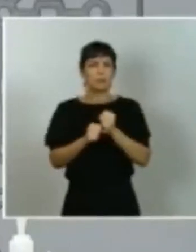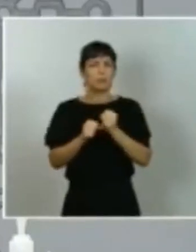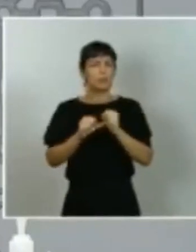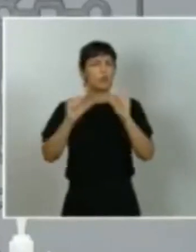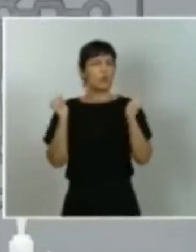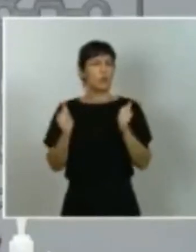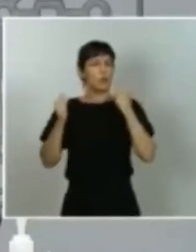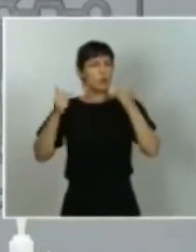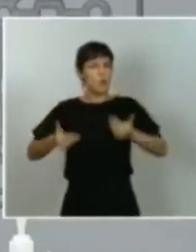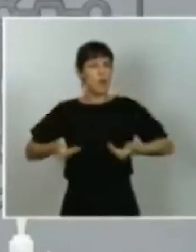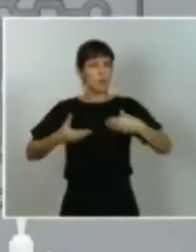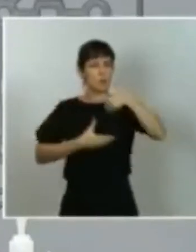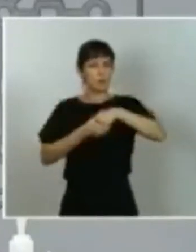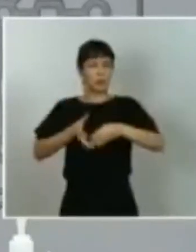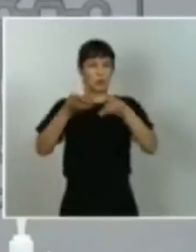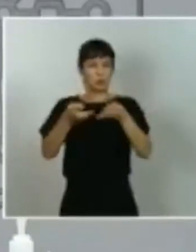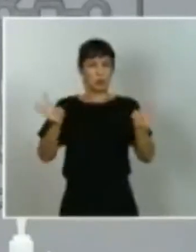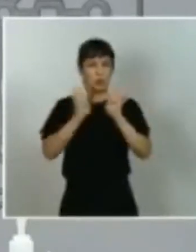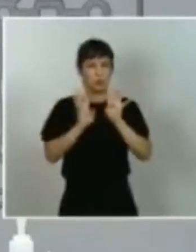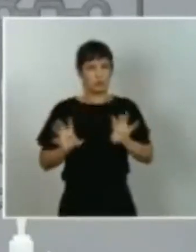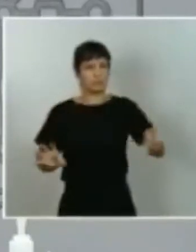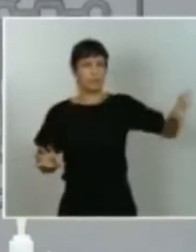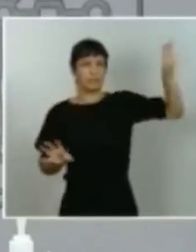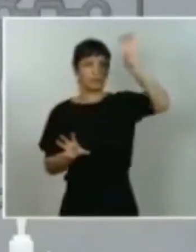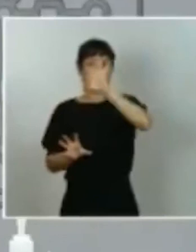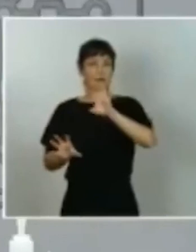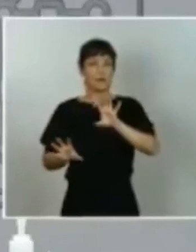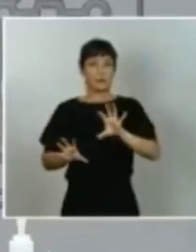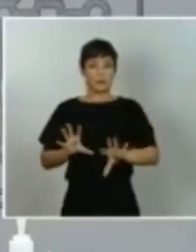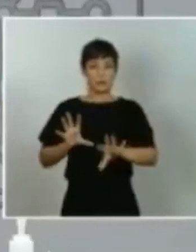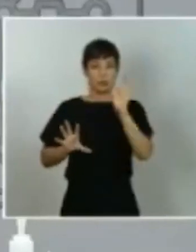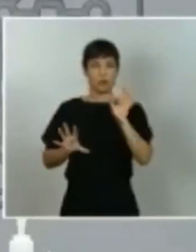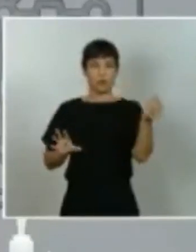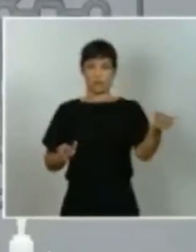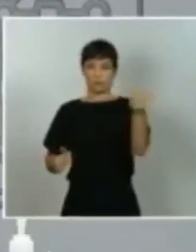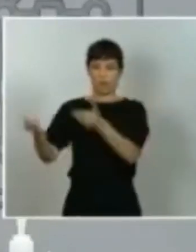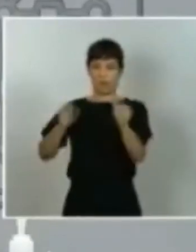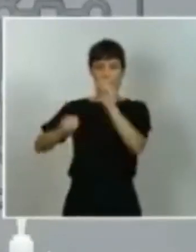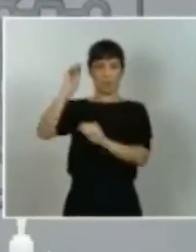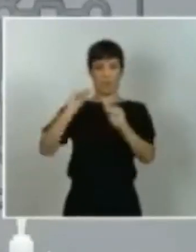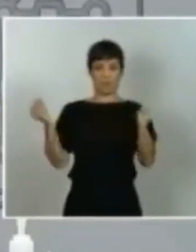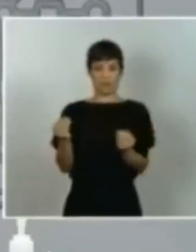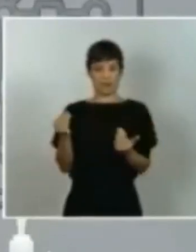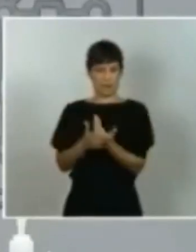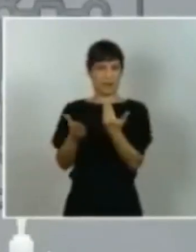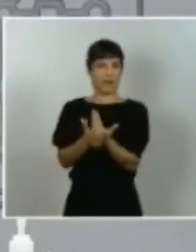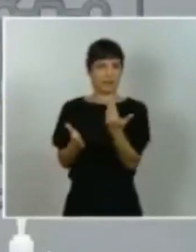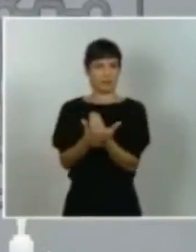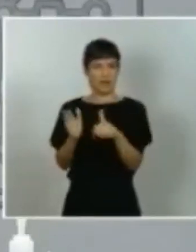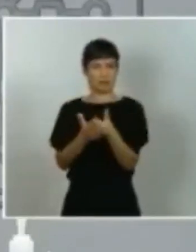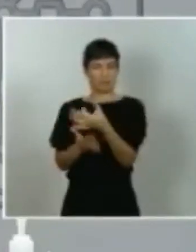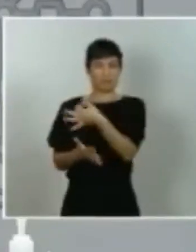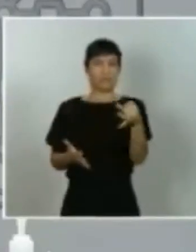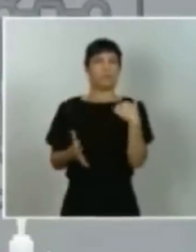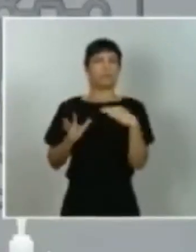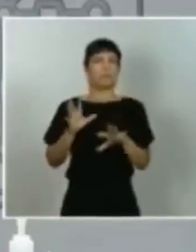Consejo Interterritorial, puede ser, insisto, mejorada, completada, perfeccionada en los próximos días, pero que es la que hemos adoptado hoy. Por tanto, hay ya